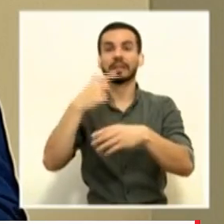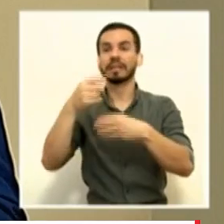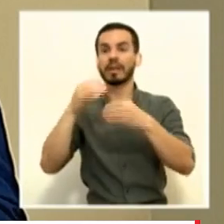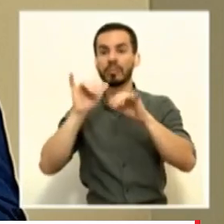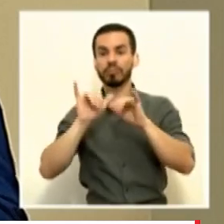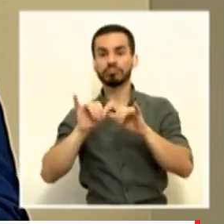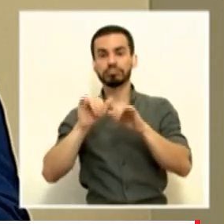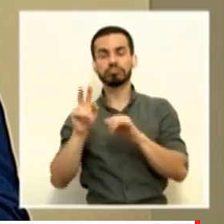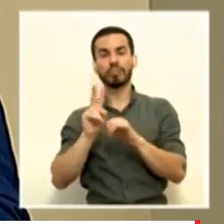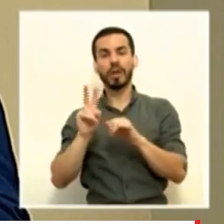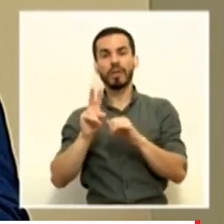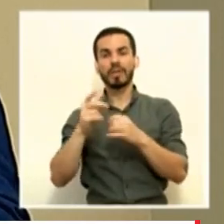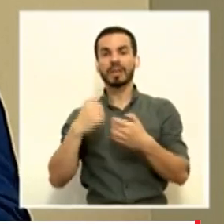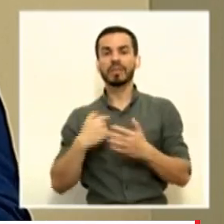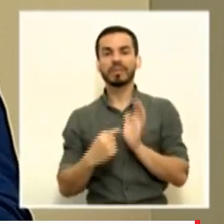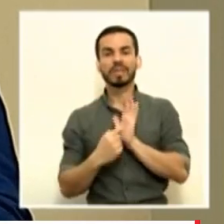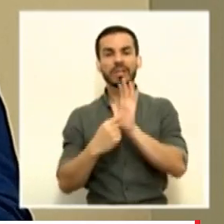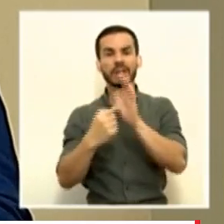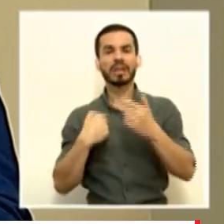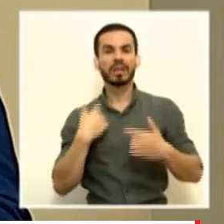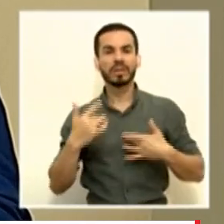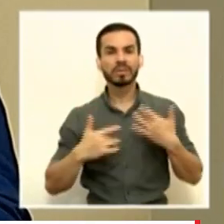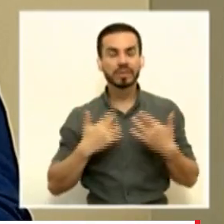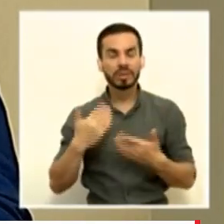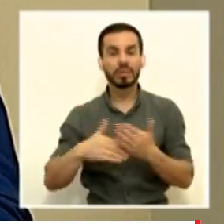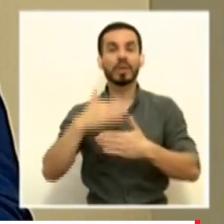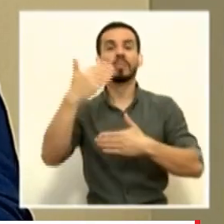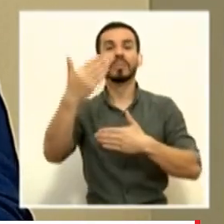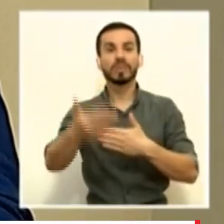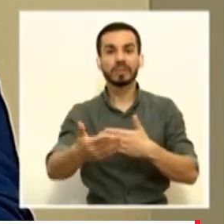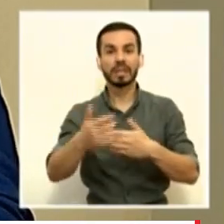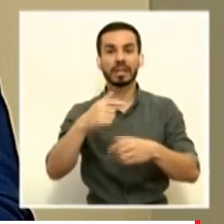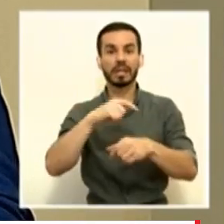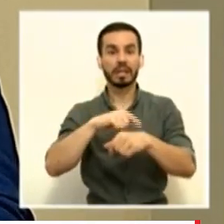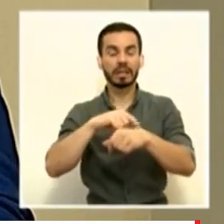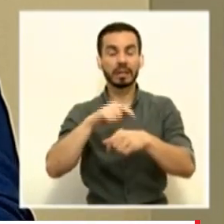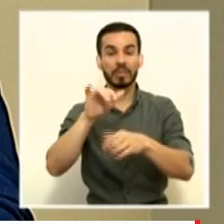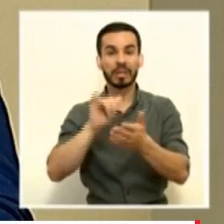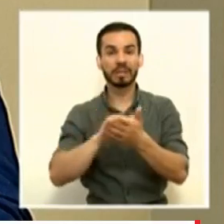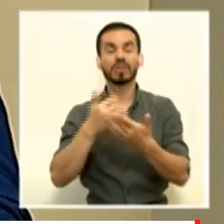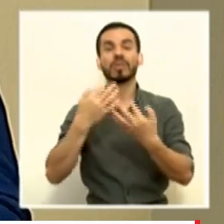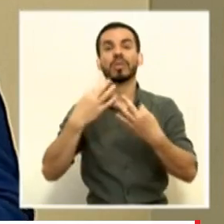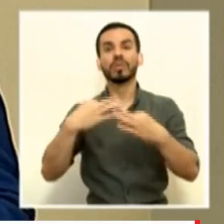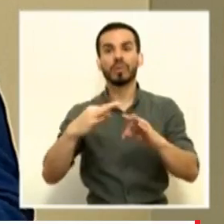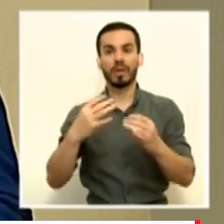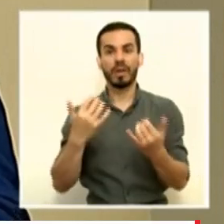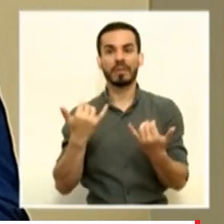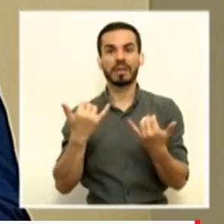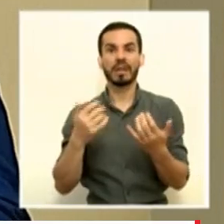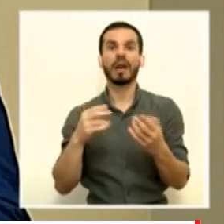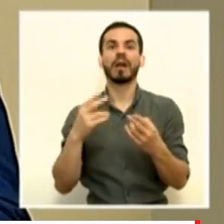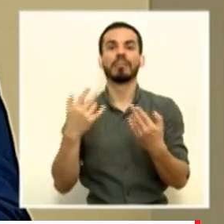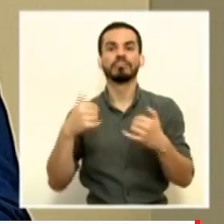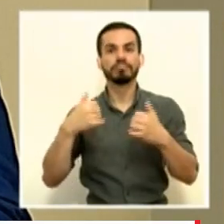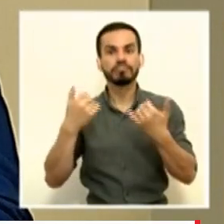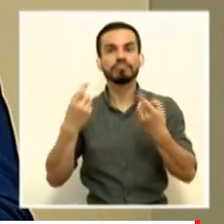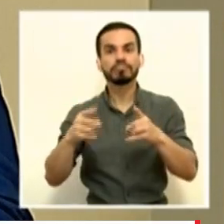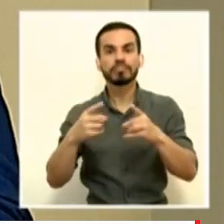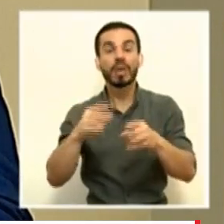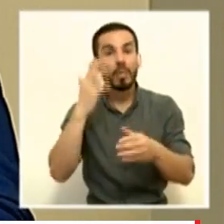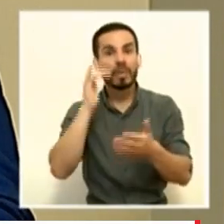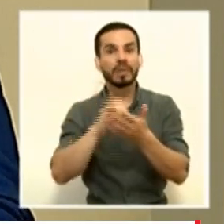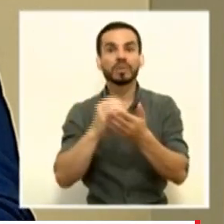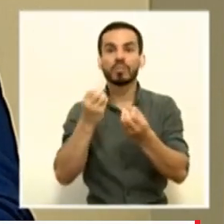y las manifestaciones que se pueden dar posteriores al inicio de un periodo como estos todavía están vigentes. Entonces hay muchas personas que están